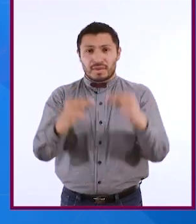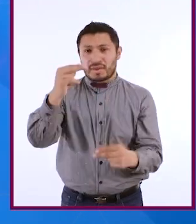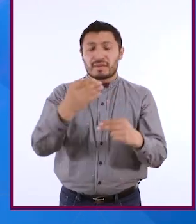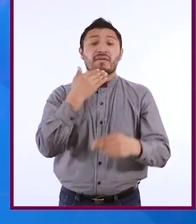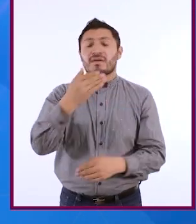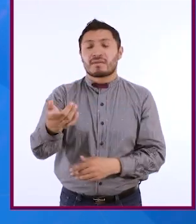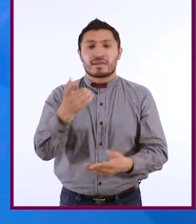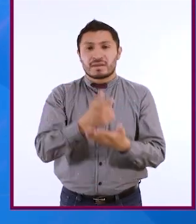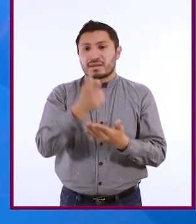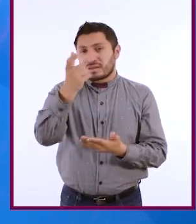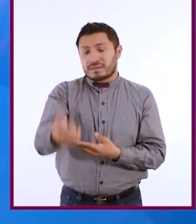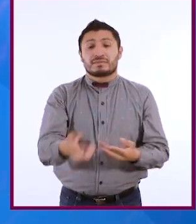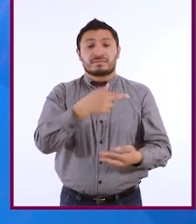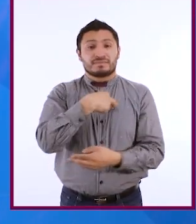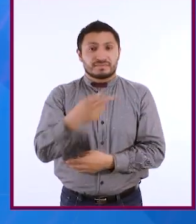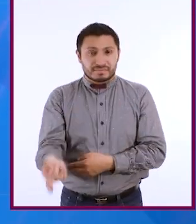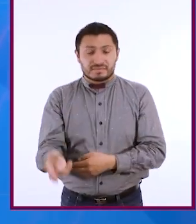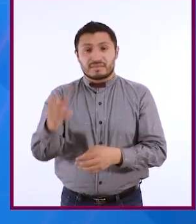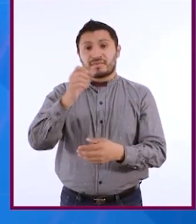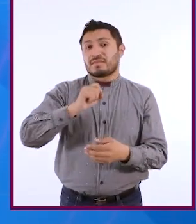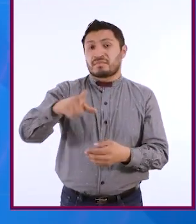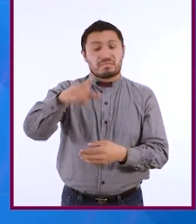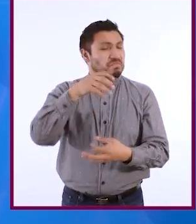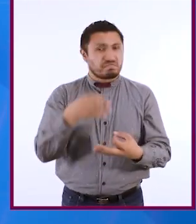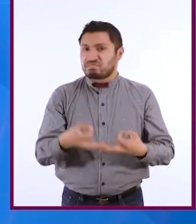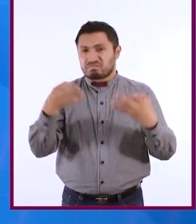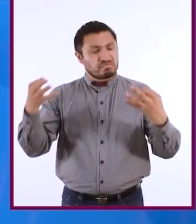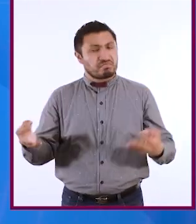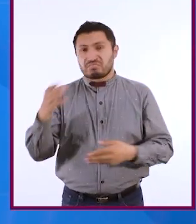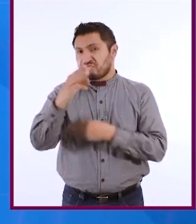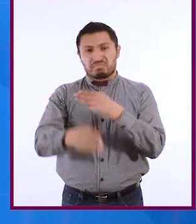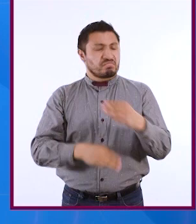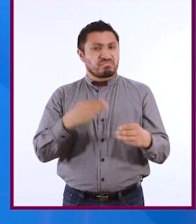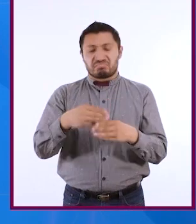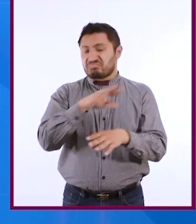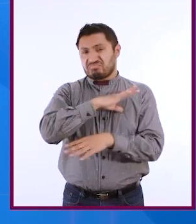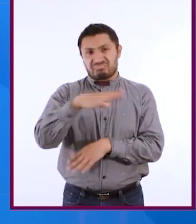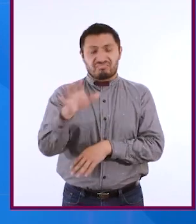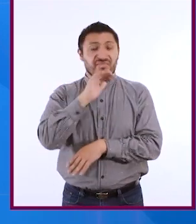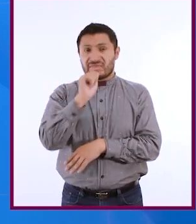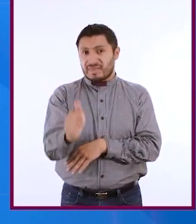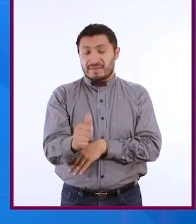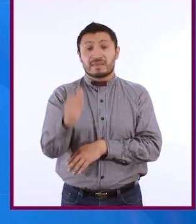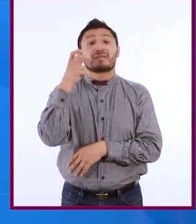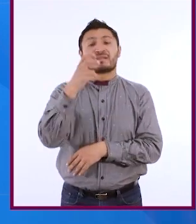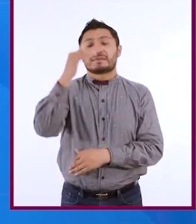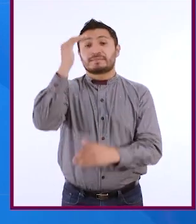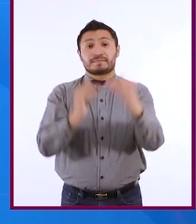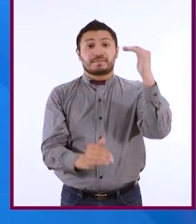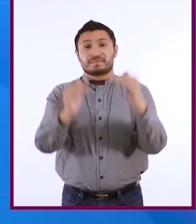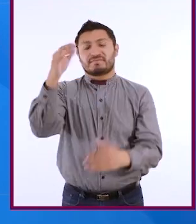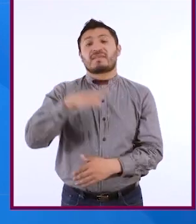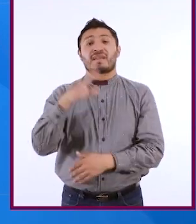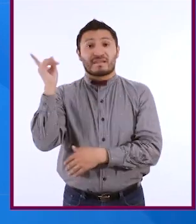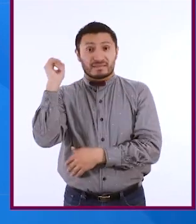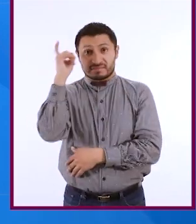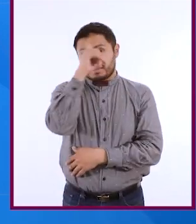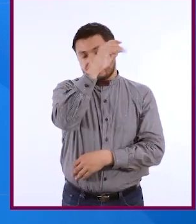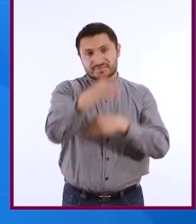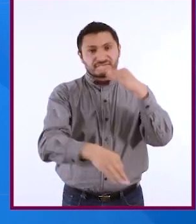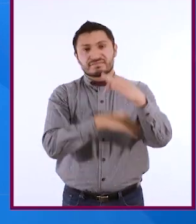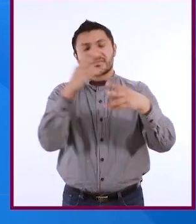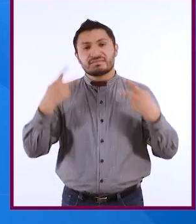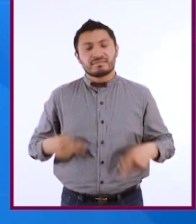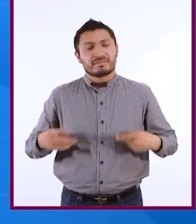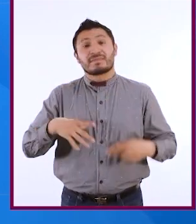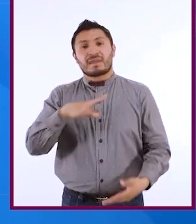de salarios y de riquezas ni en los territorios ni en el mundo en general. Este desequilibrio dificulta que todas las